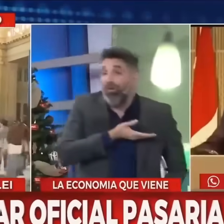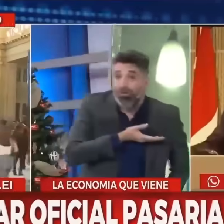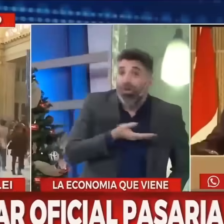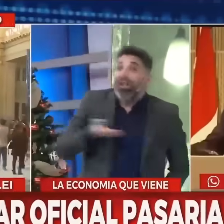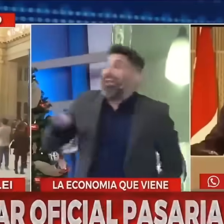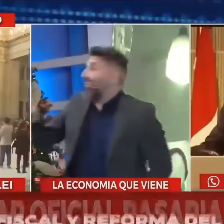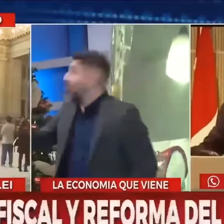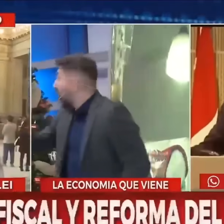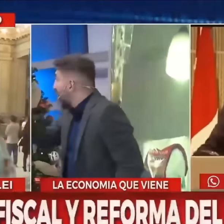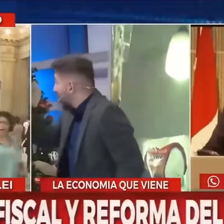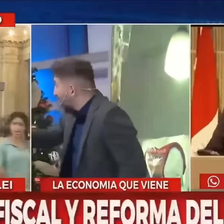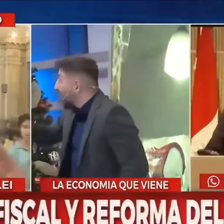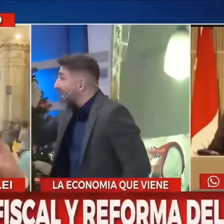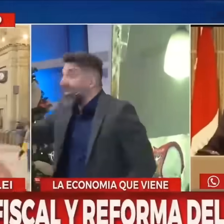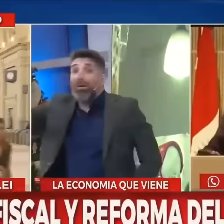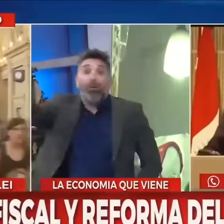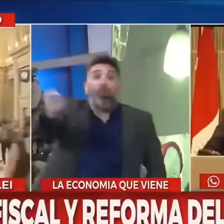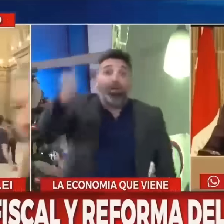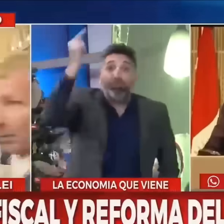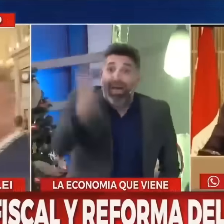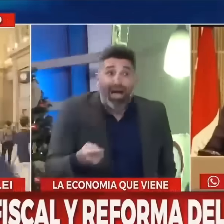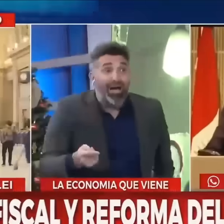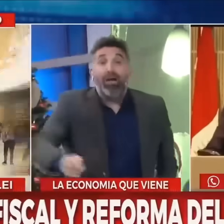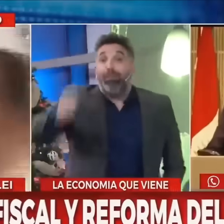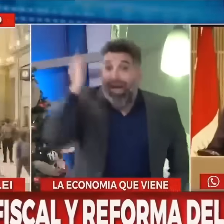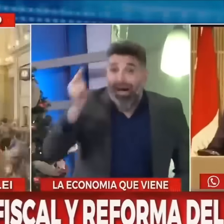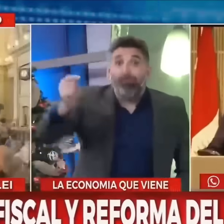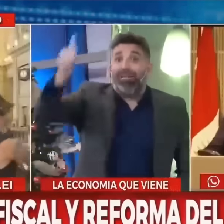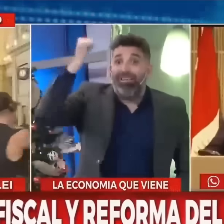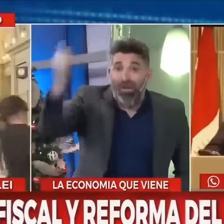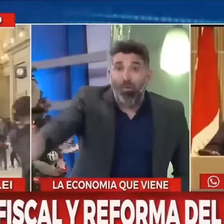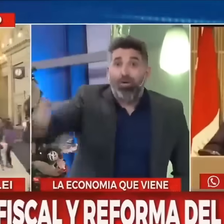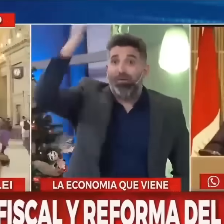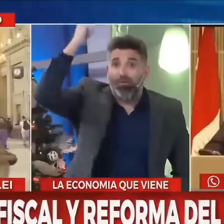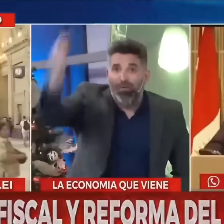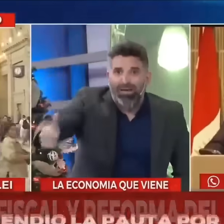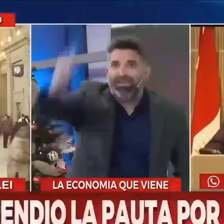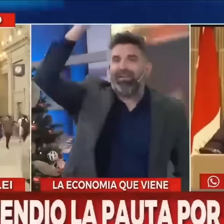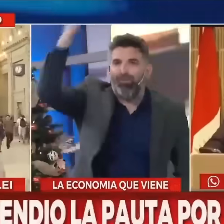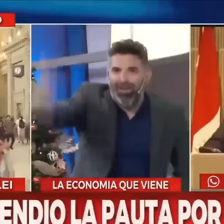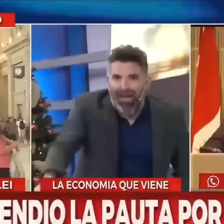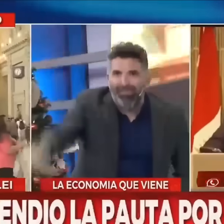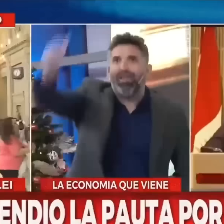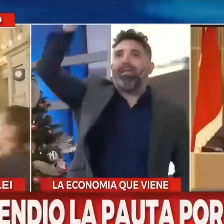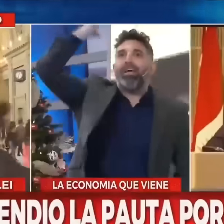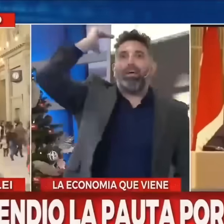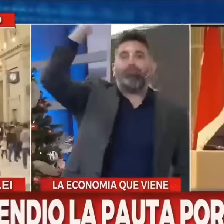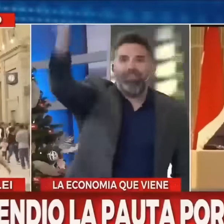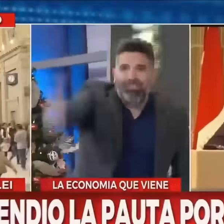pasando por el la solución es que esa misma gente porque pará para Patricia burri Mauricio Maqui Cristina